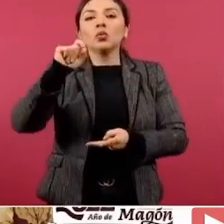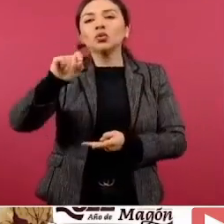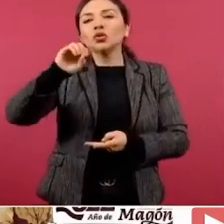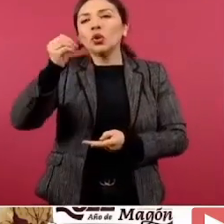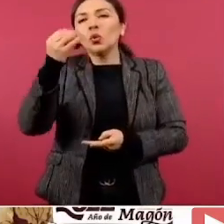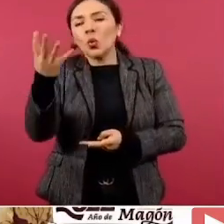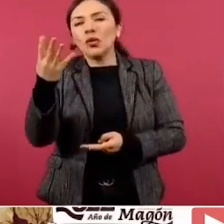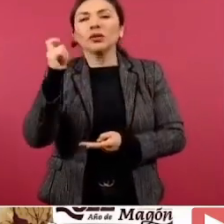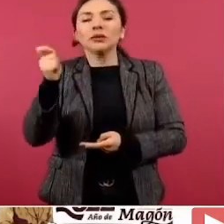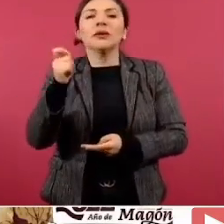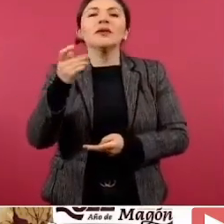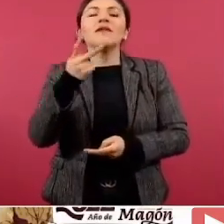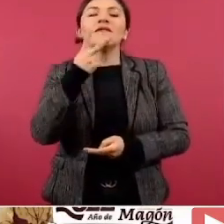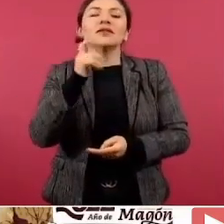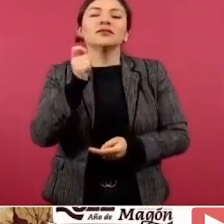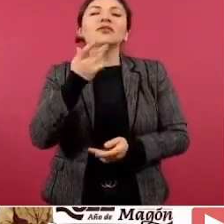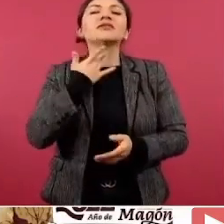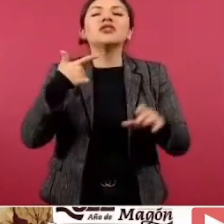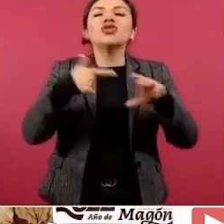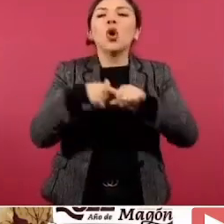24 pesos con 4 centavos en la premium y